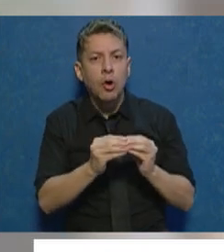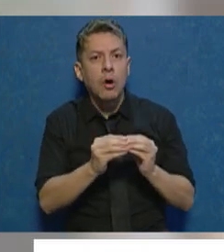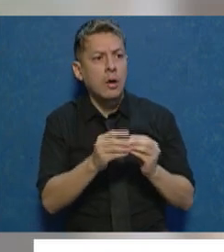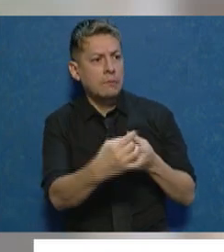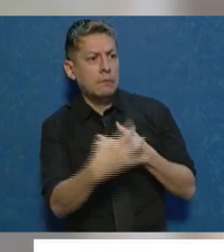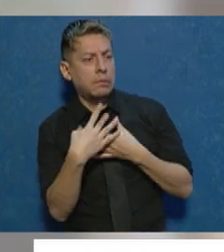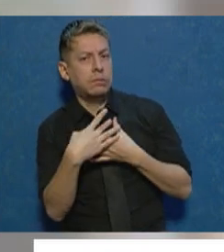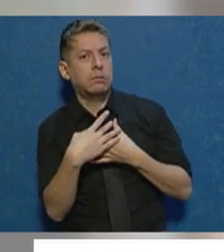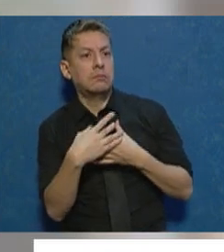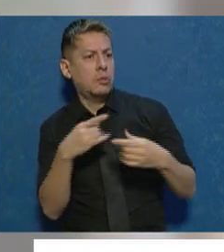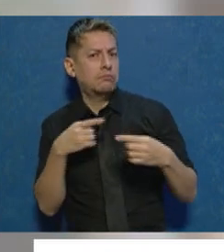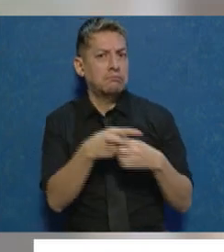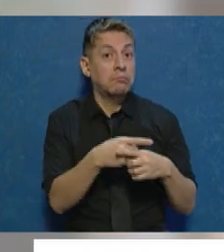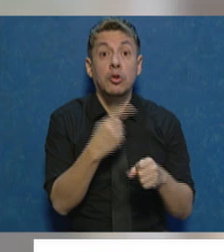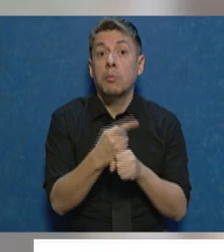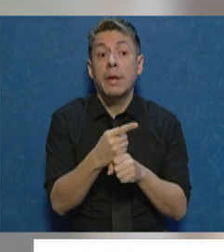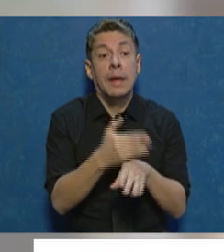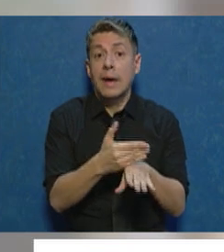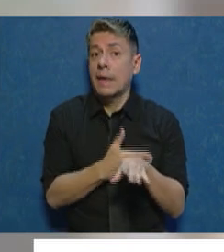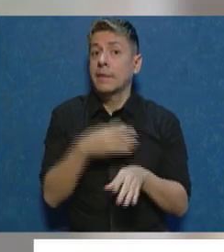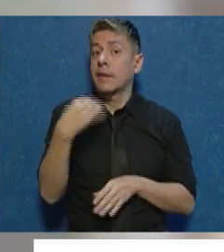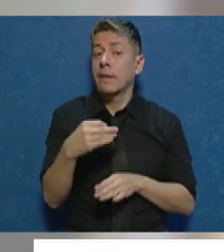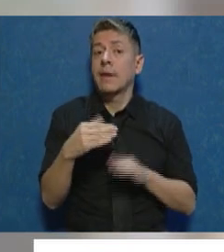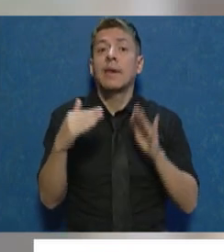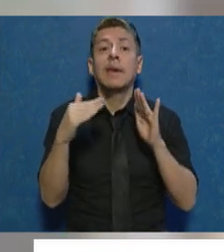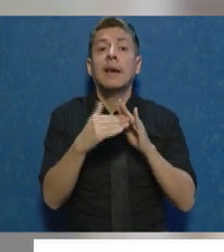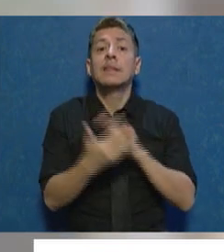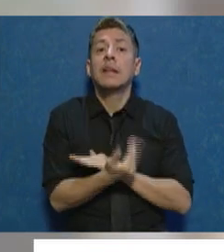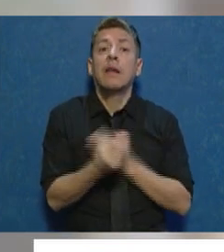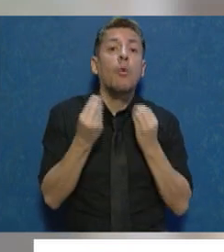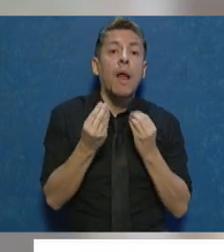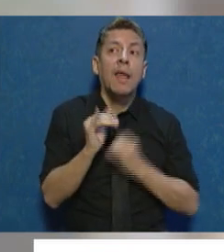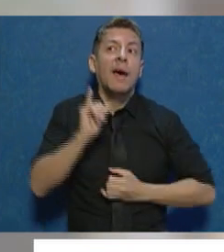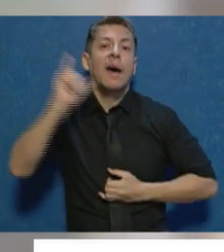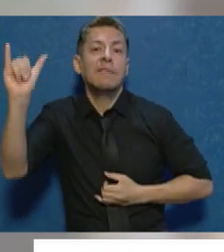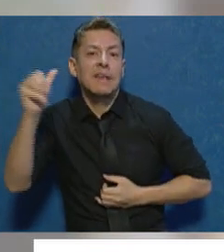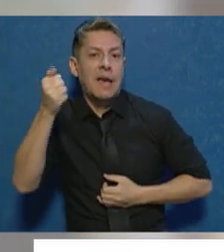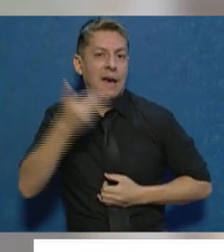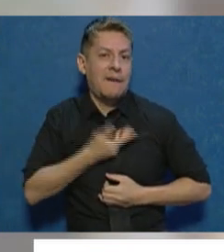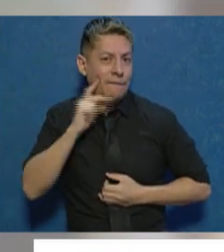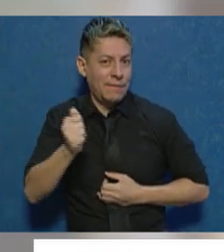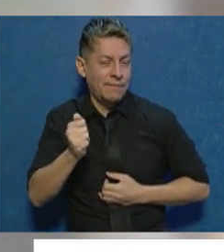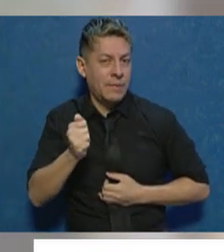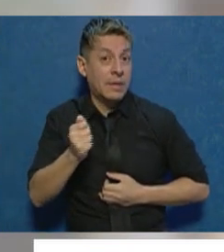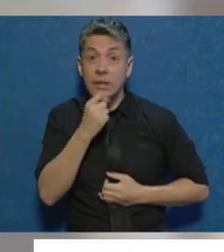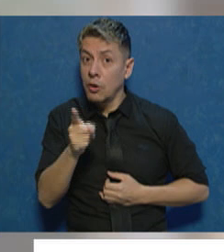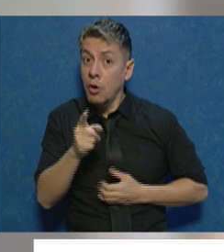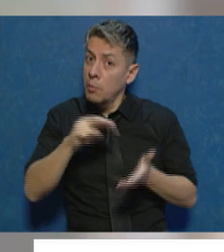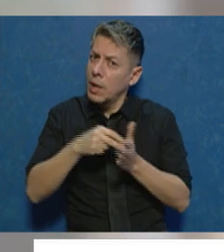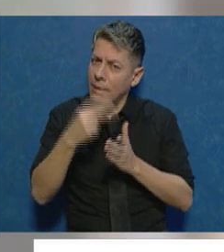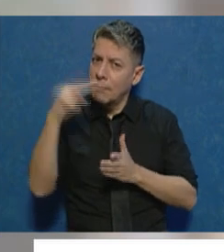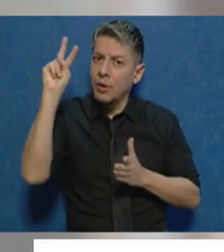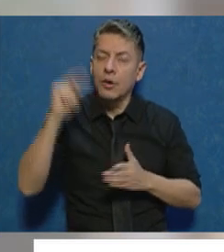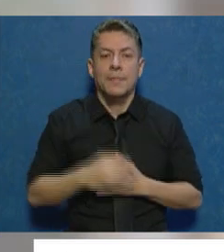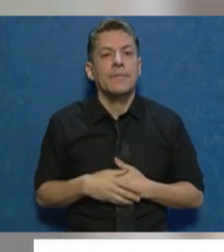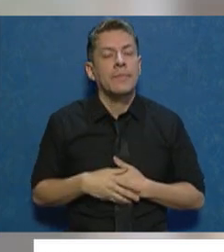no tiene concretamente declarado ese alquiler. O sea, allí va a tener un problema mayor, extra. Por lo tanto, sí o sí va a tener